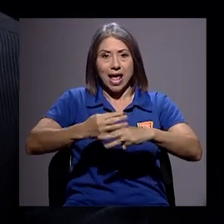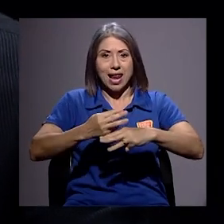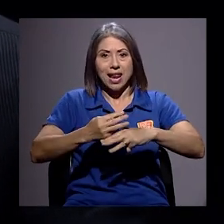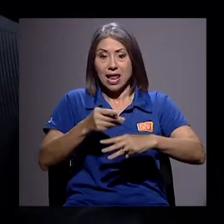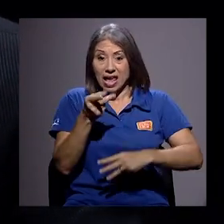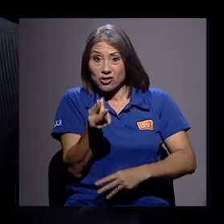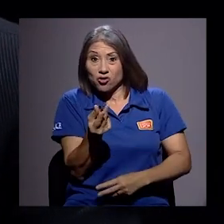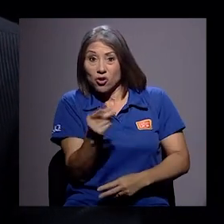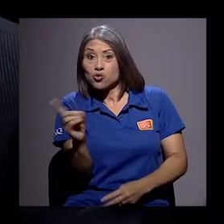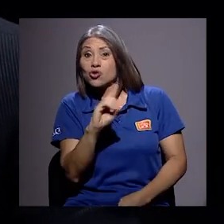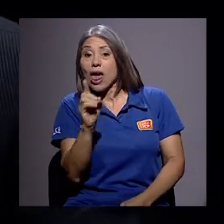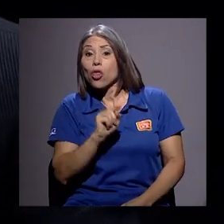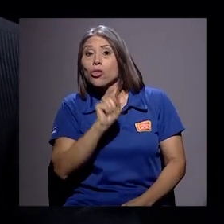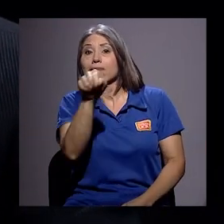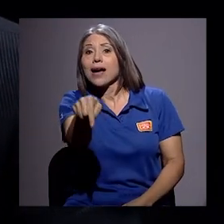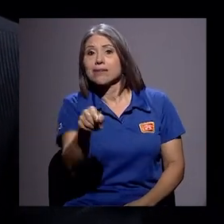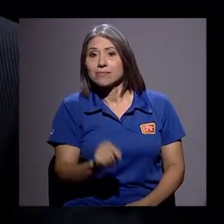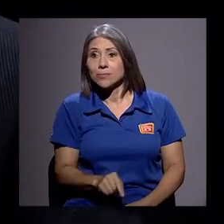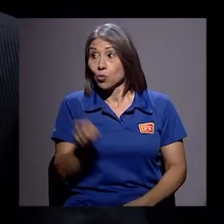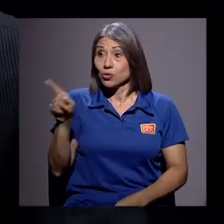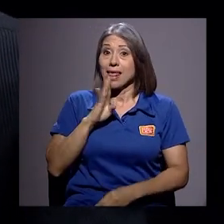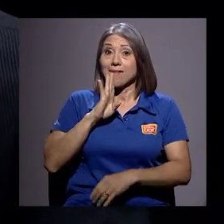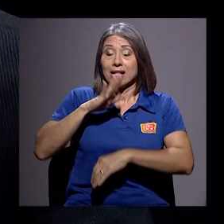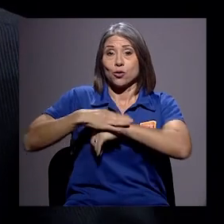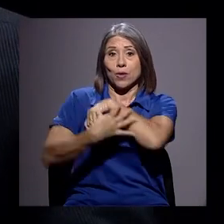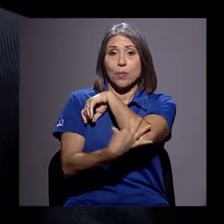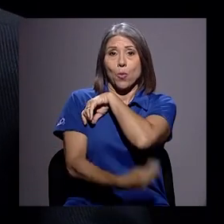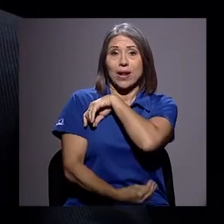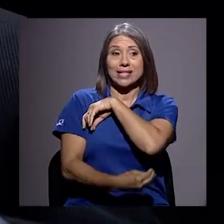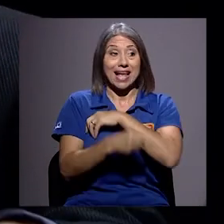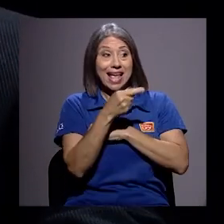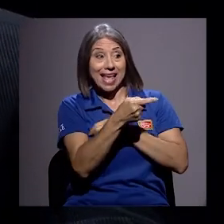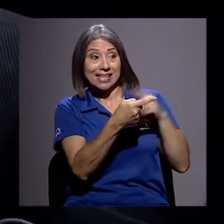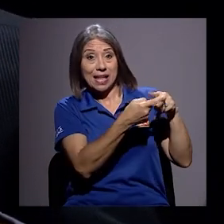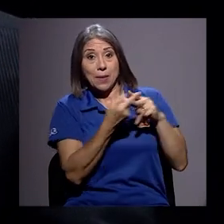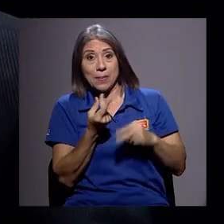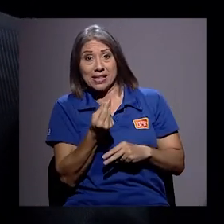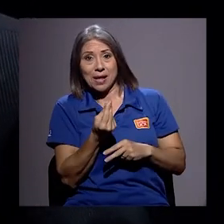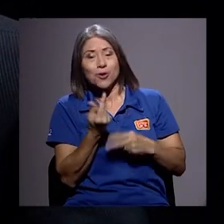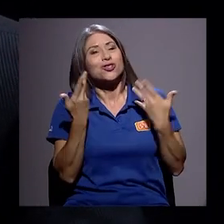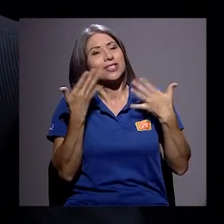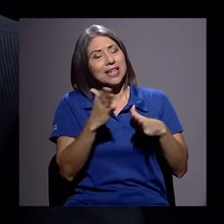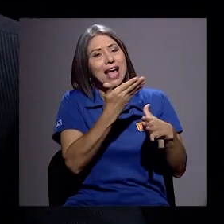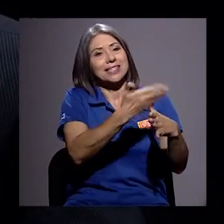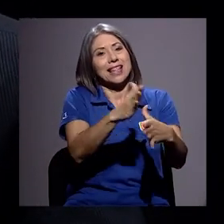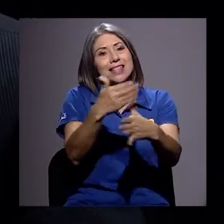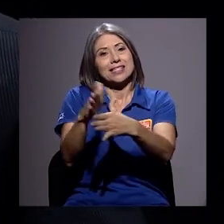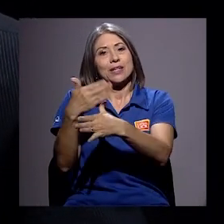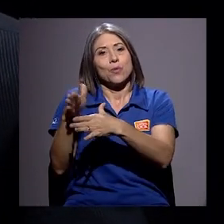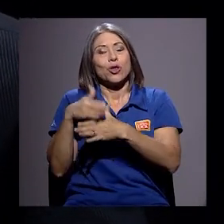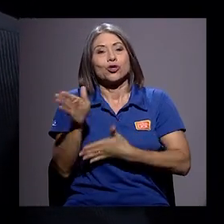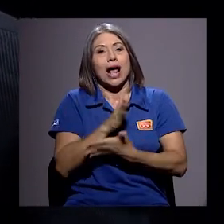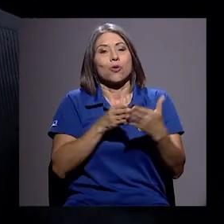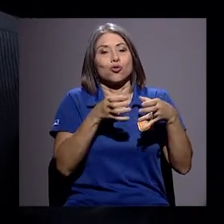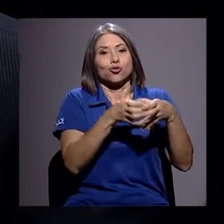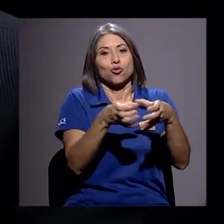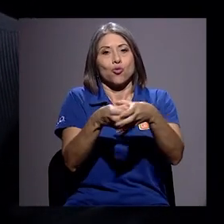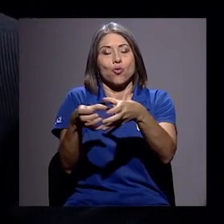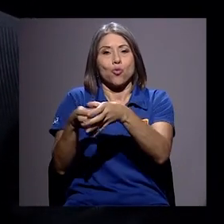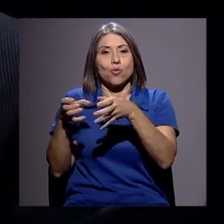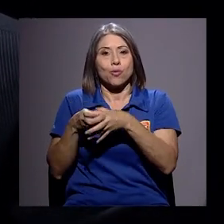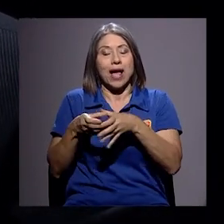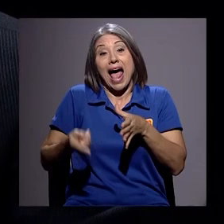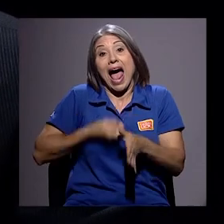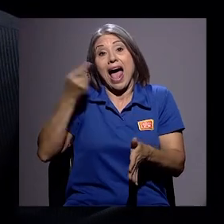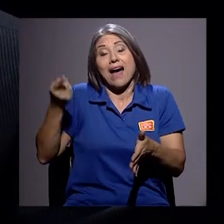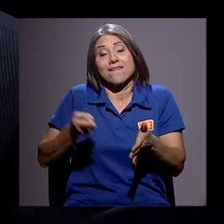cuando vos te pregunta dónde van a ir esos recursos esos recursos están distribuidos muy específicamente sobre ciertas poblaciones del cantón que a veces ni siquiera